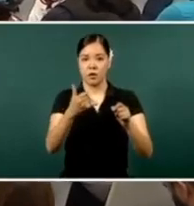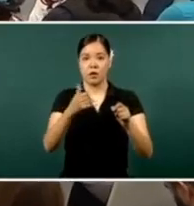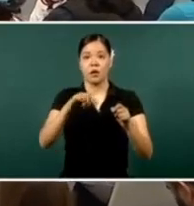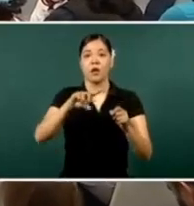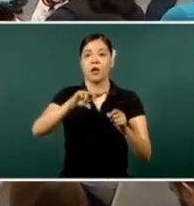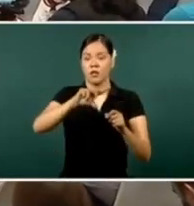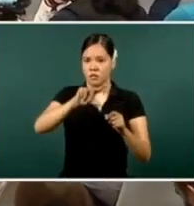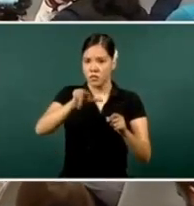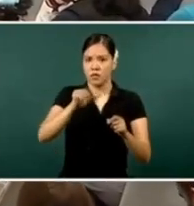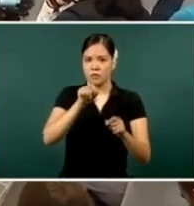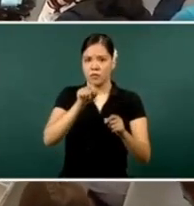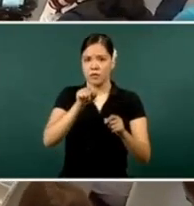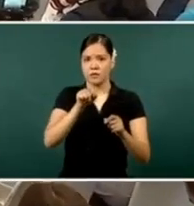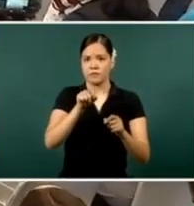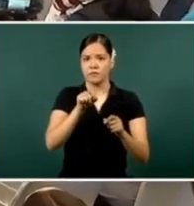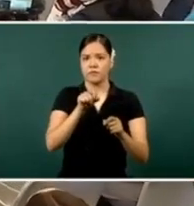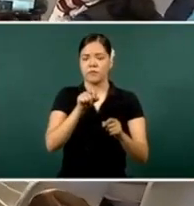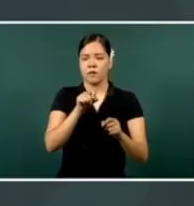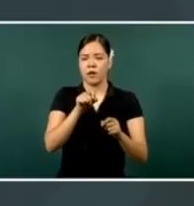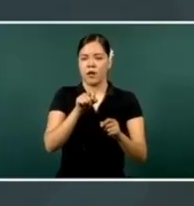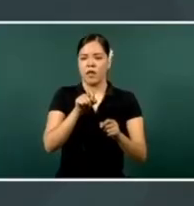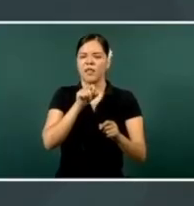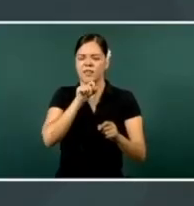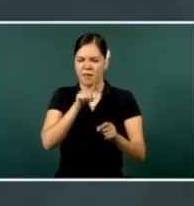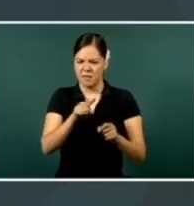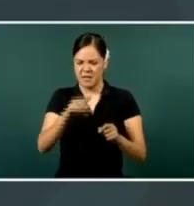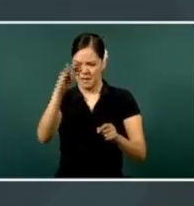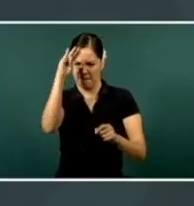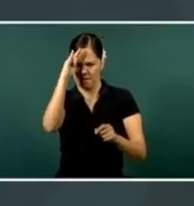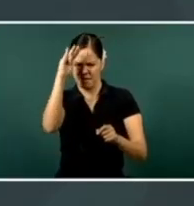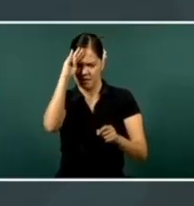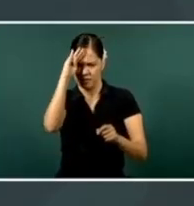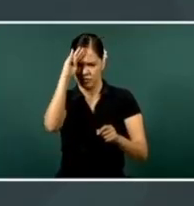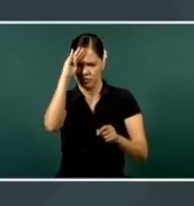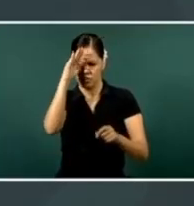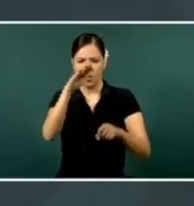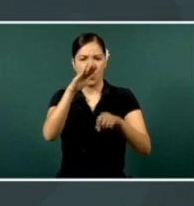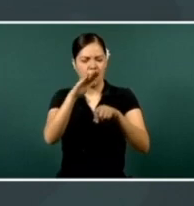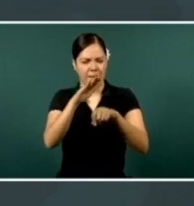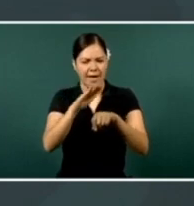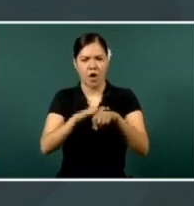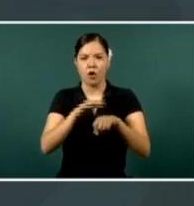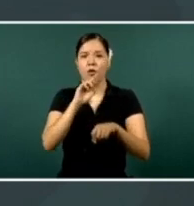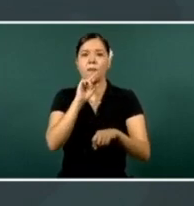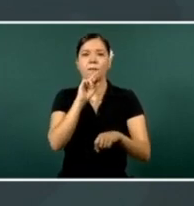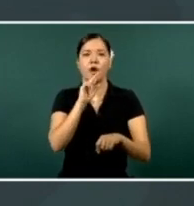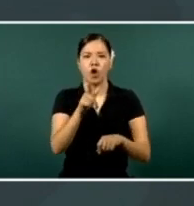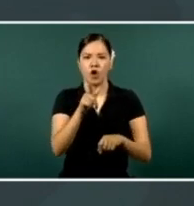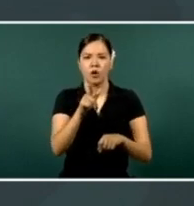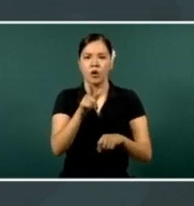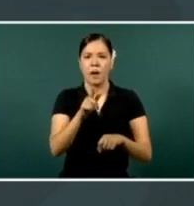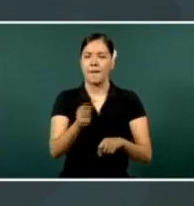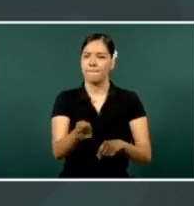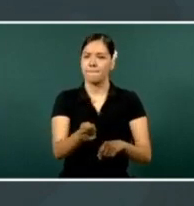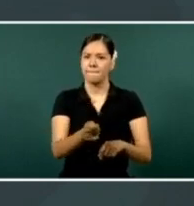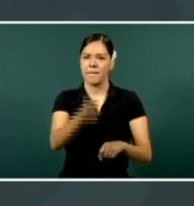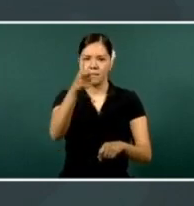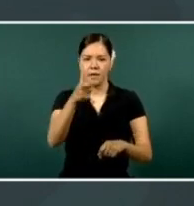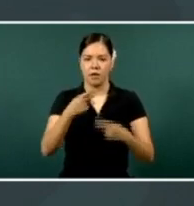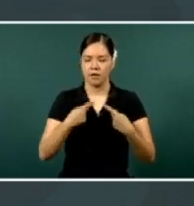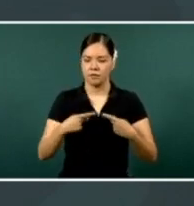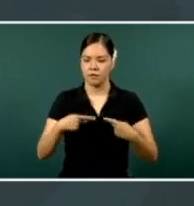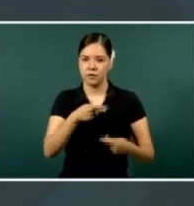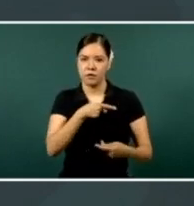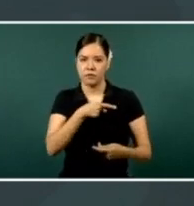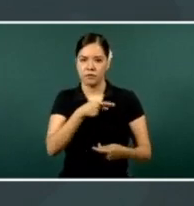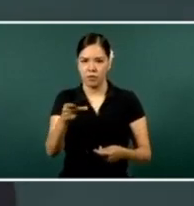sostenemos como criterio, como doctrina, que por el bien de todos, primero los pobres. En conferencia de